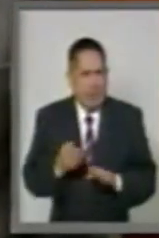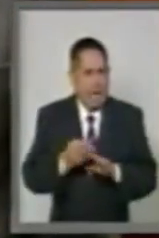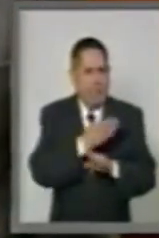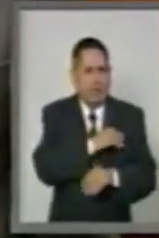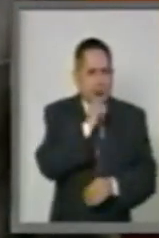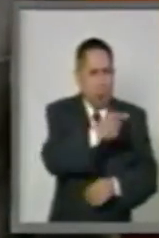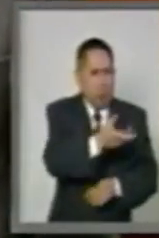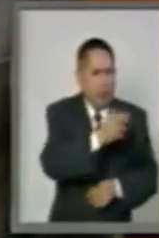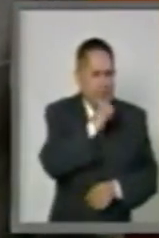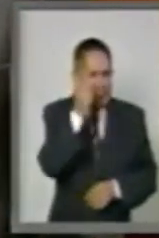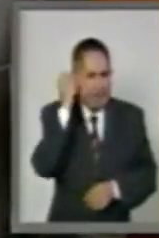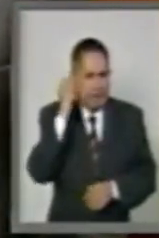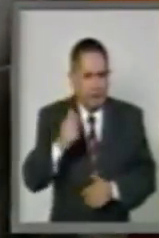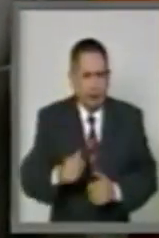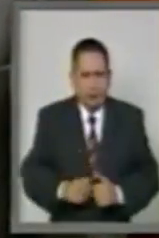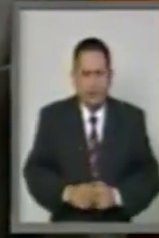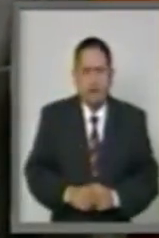era.